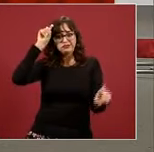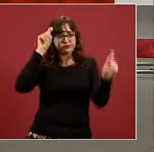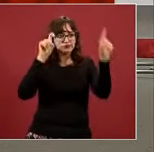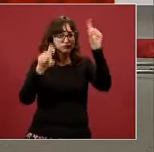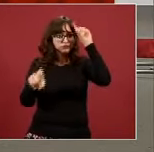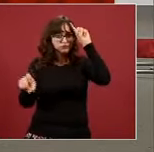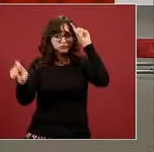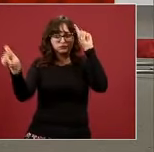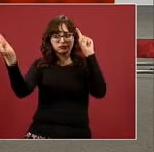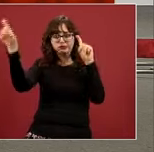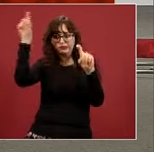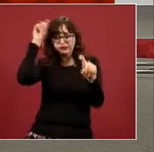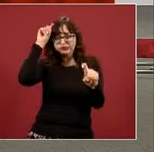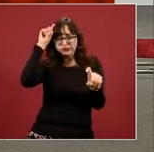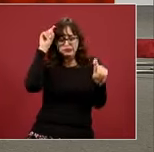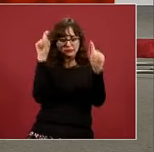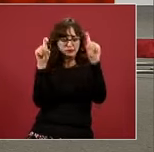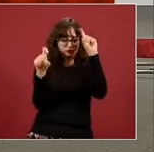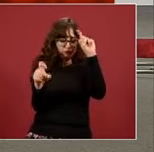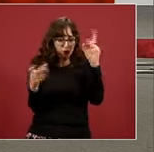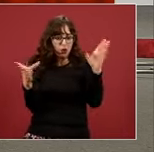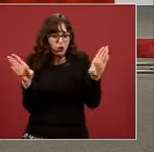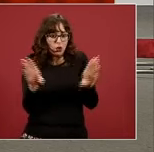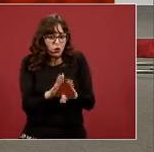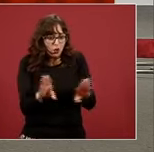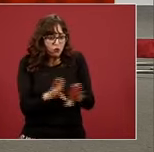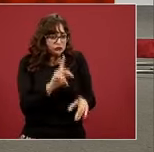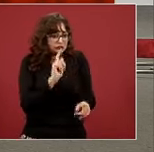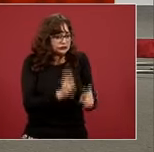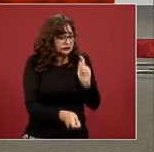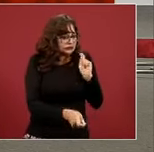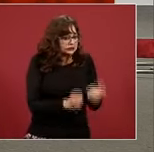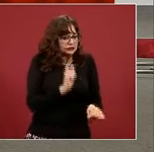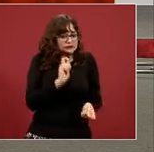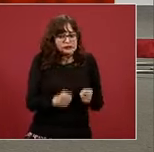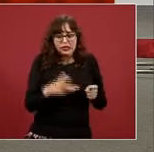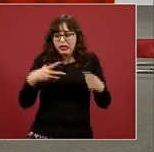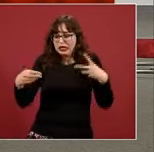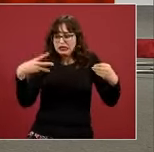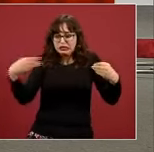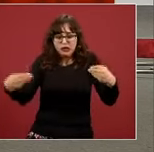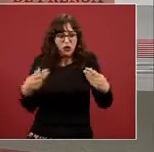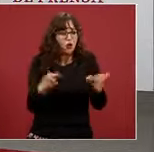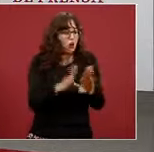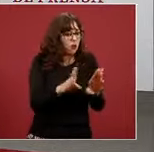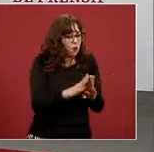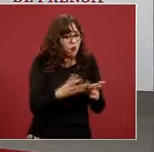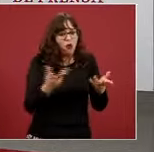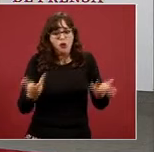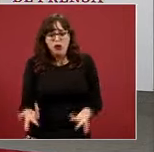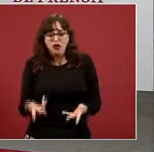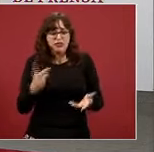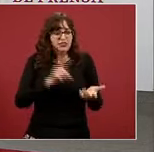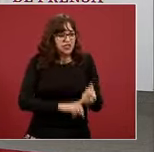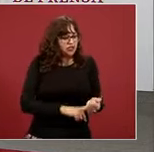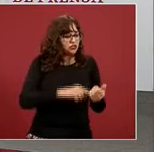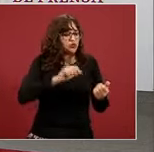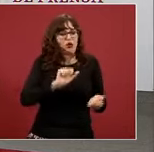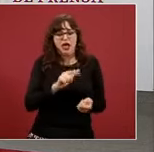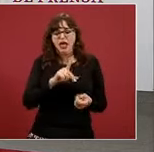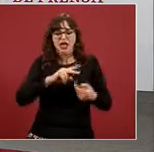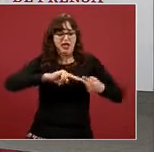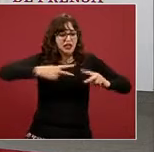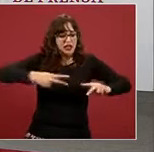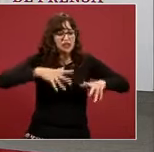su composición, su fisiopatología, sus mecanismos de transmisión, la dinámica de transmisión, los parámetros que gobiernan la